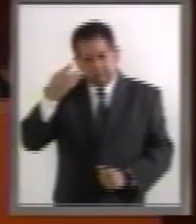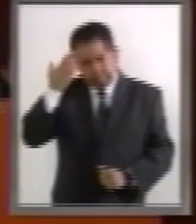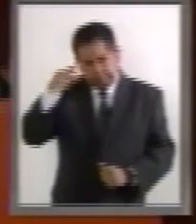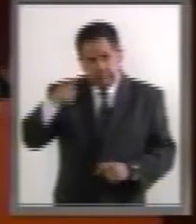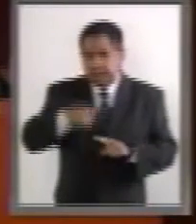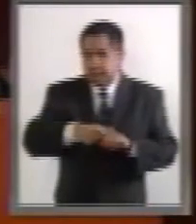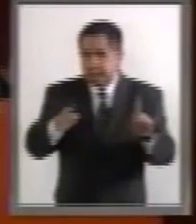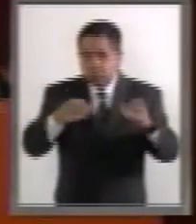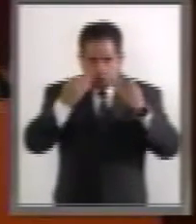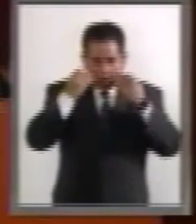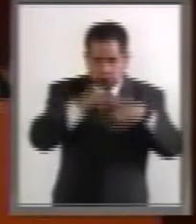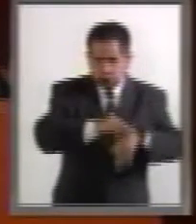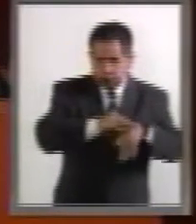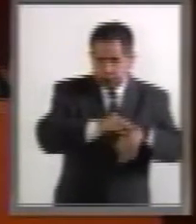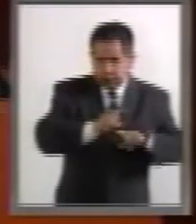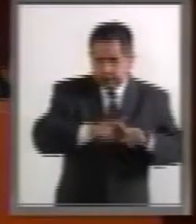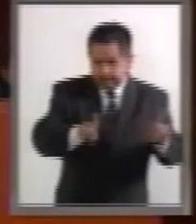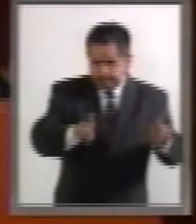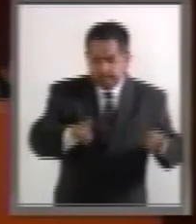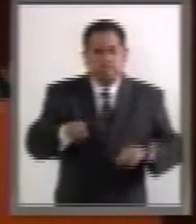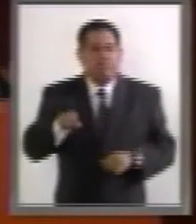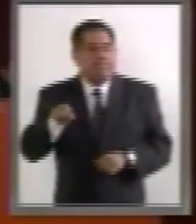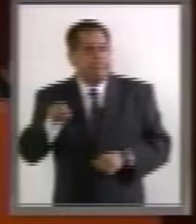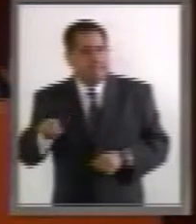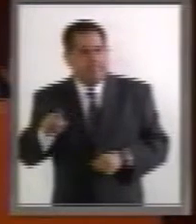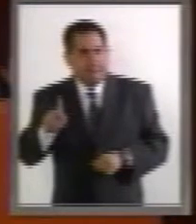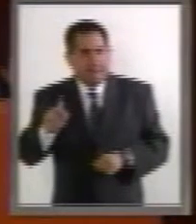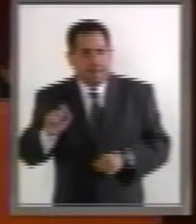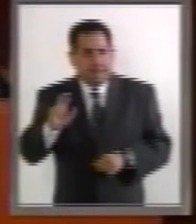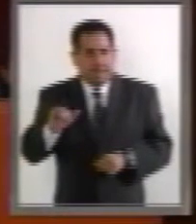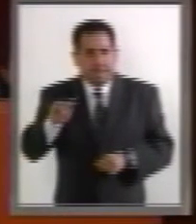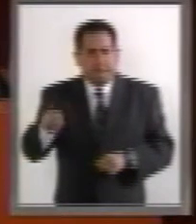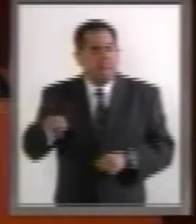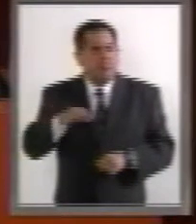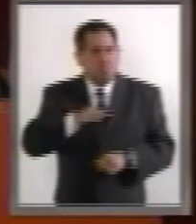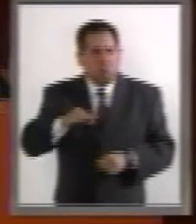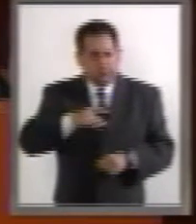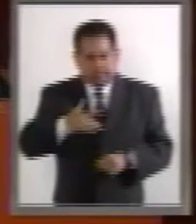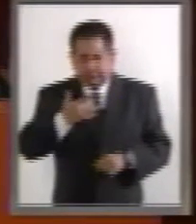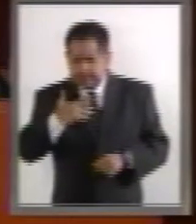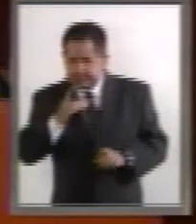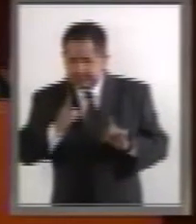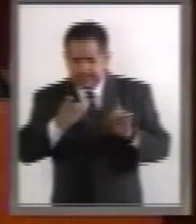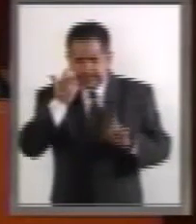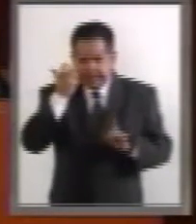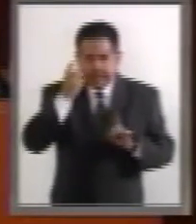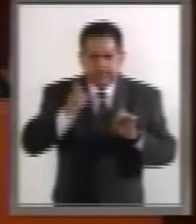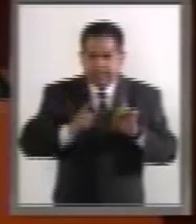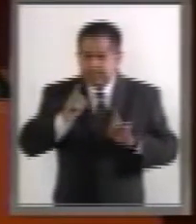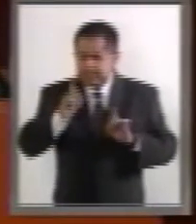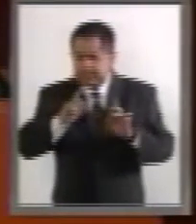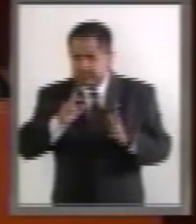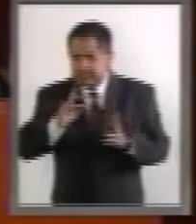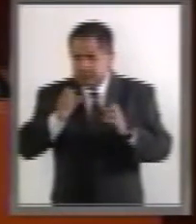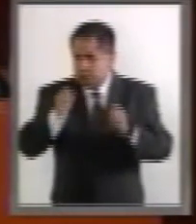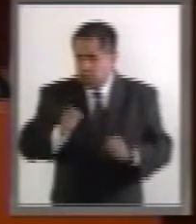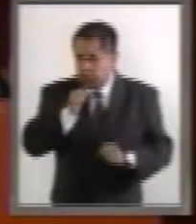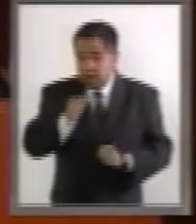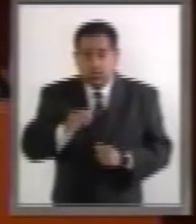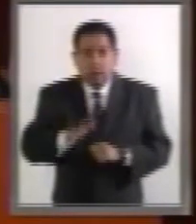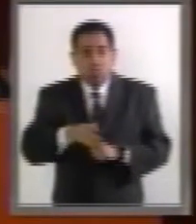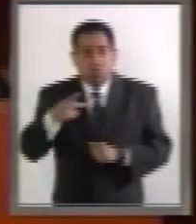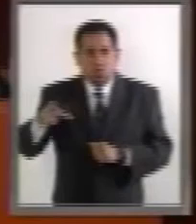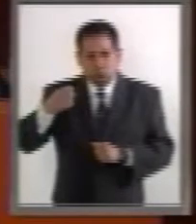testigo ocular, por regla general, pueden especular, ya que su